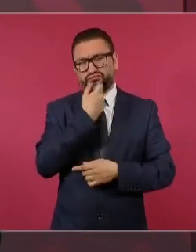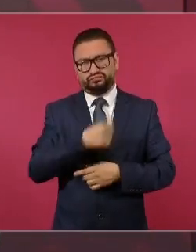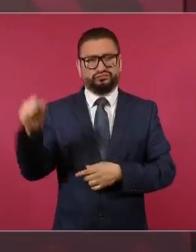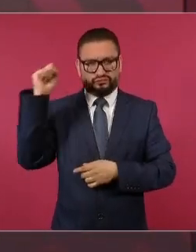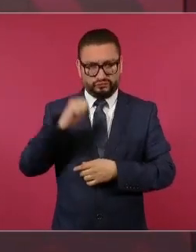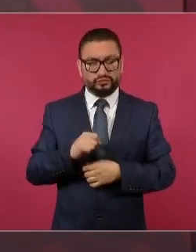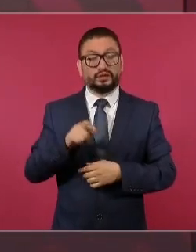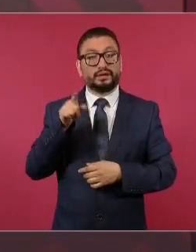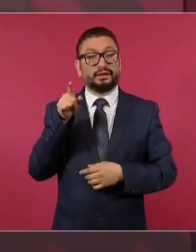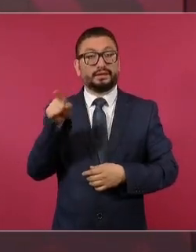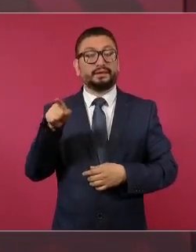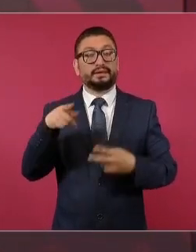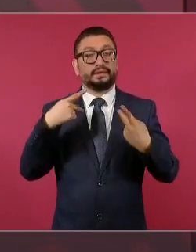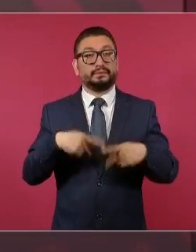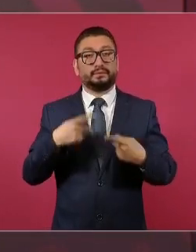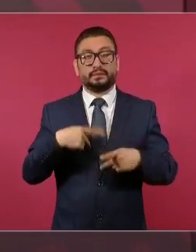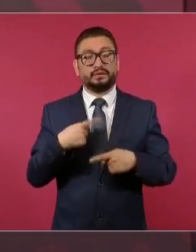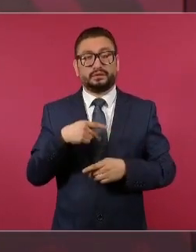incapaz